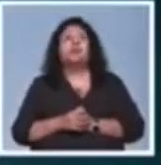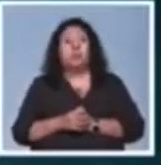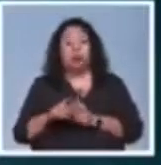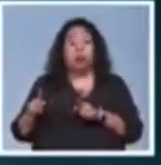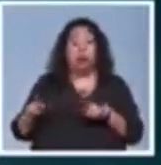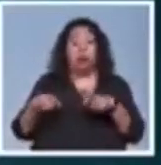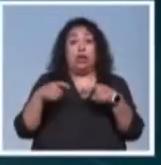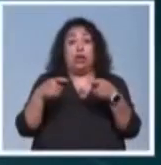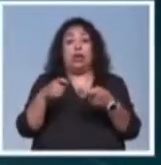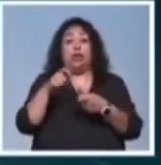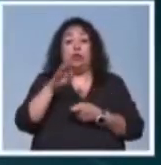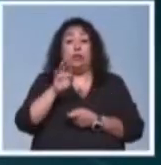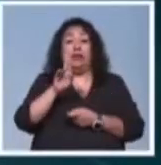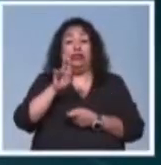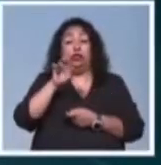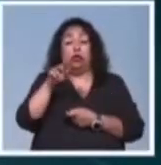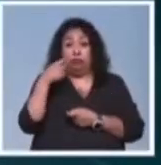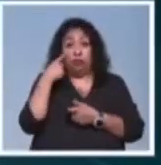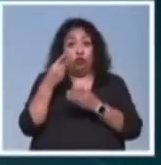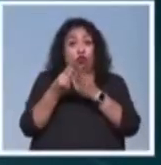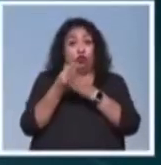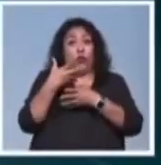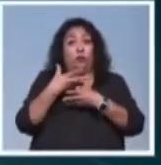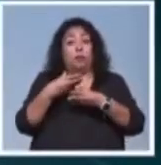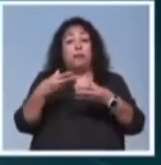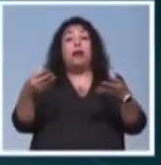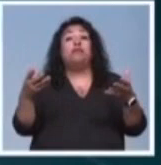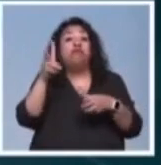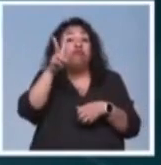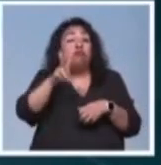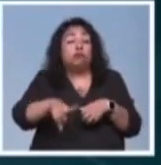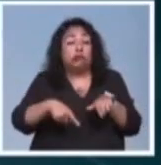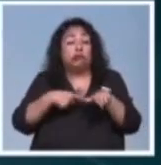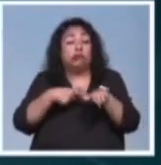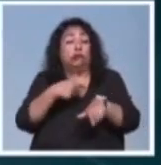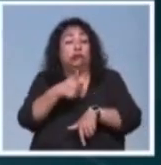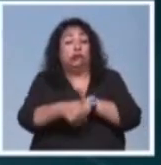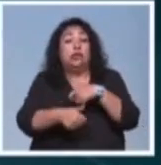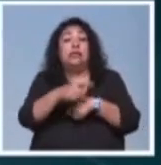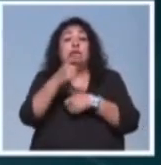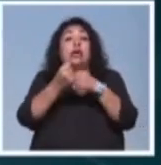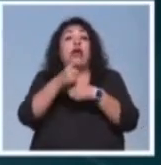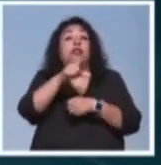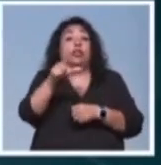El legado de André Breton encuentra nuevos ecos. La realidad se sigue desafiando un siglo después.